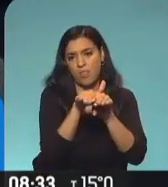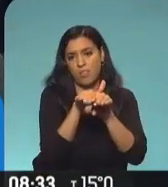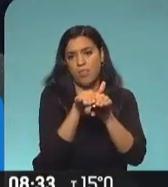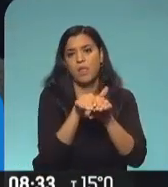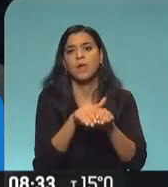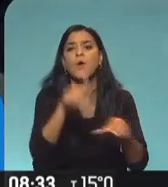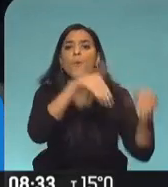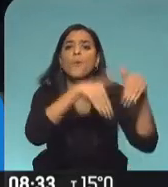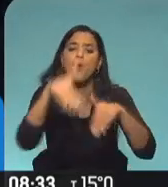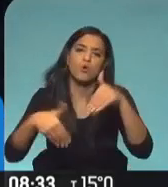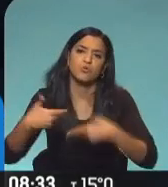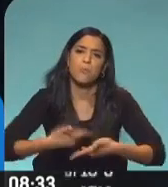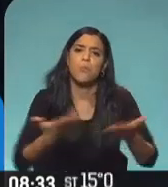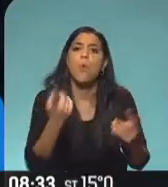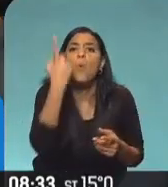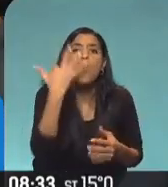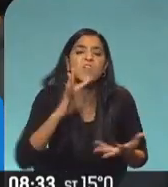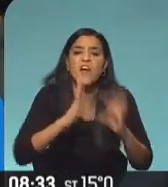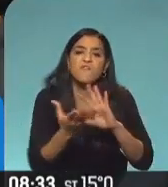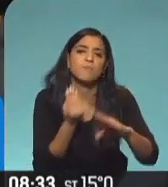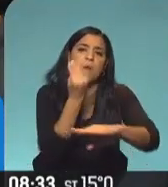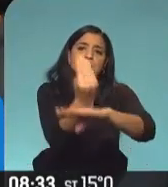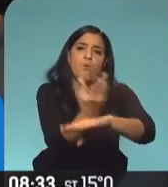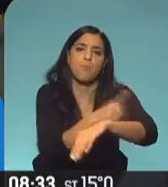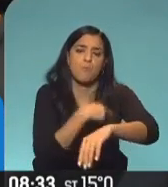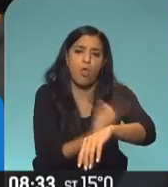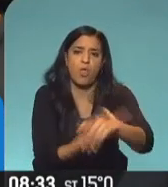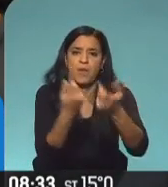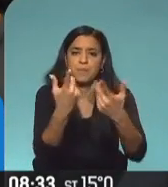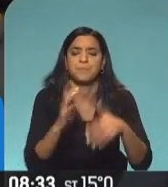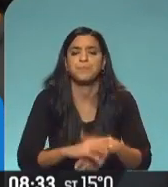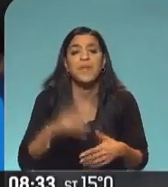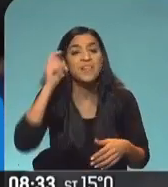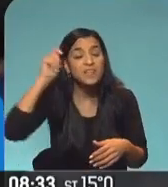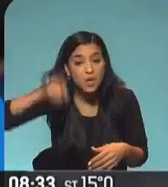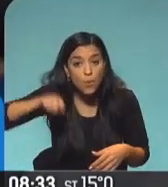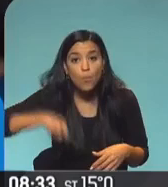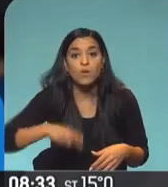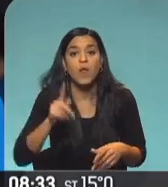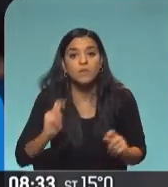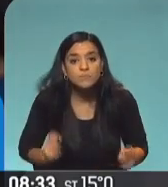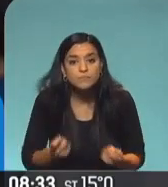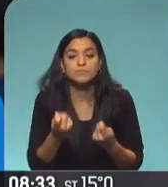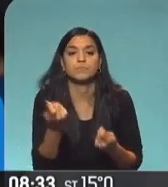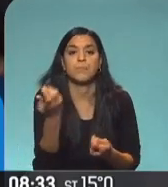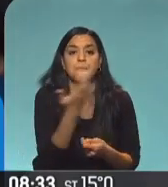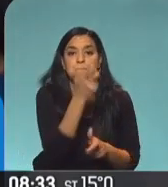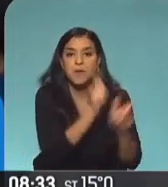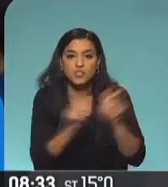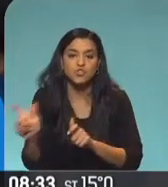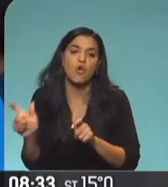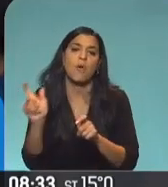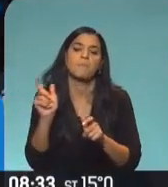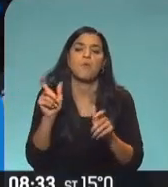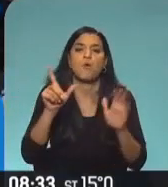con voto popular como única forma de llegar al poder. El Tribunal Internacional, que penalmente empieza a juzgar gente por violaciones